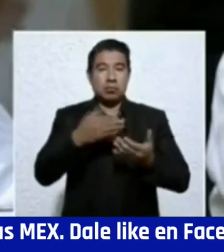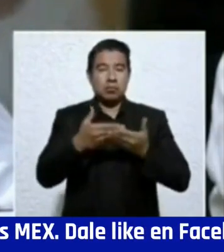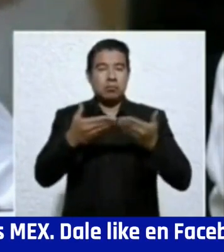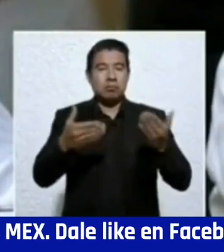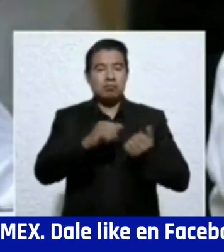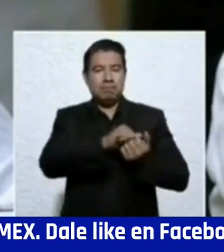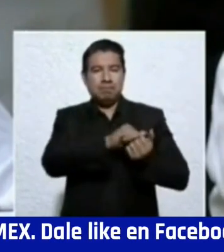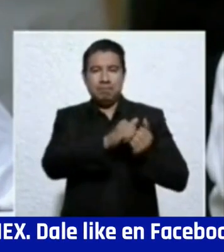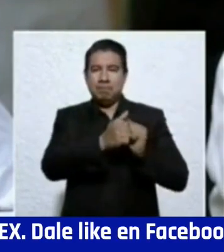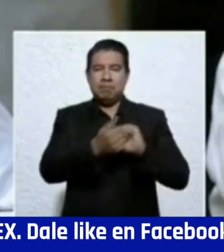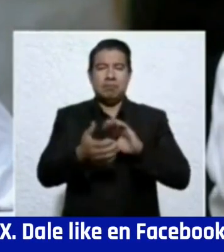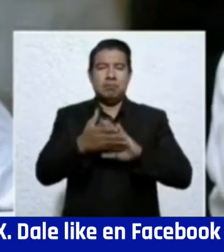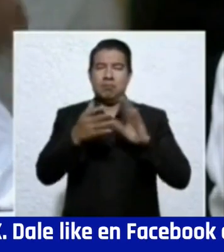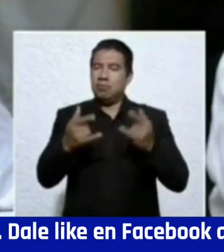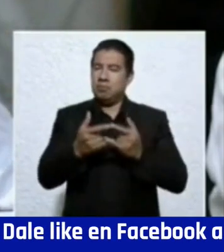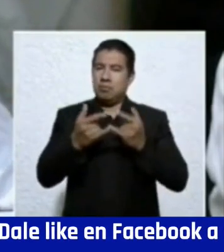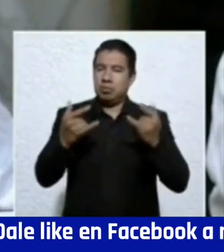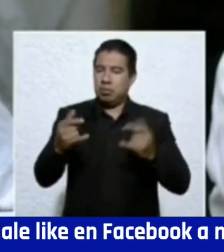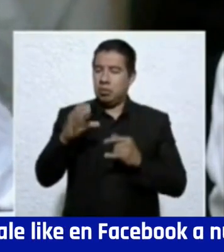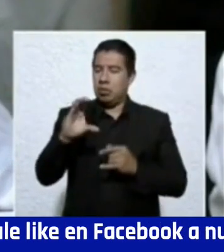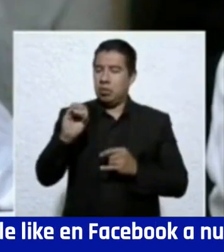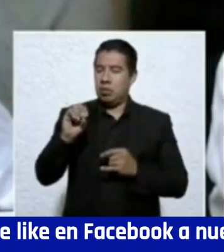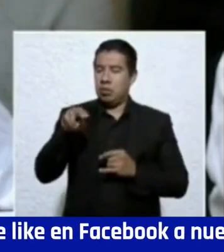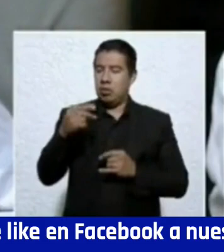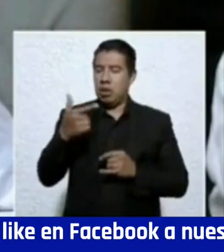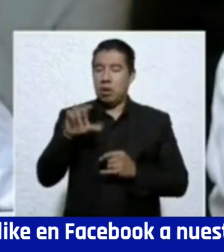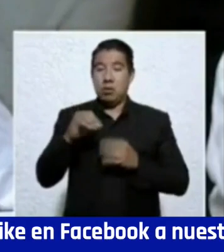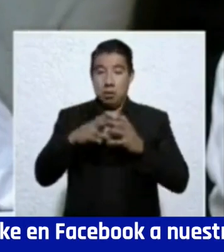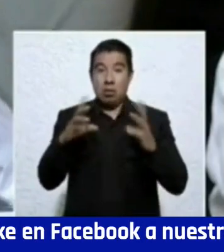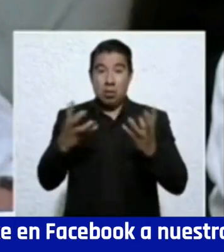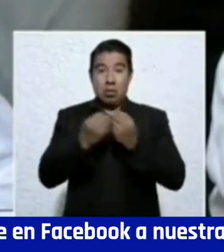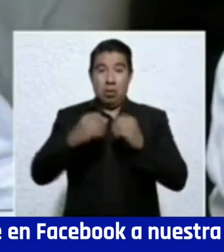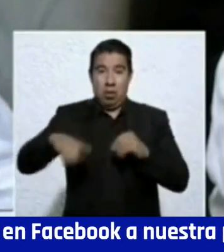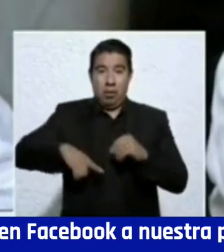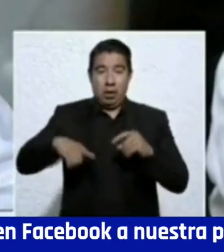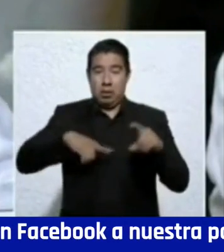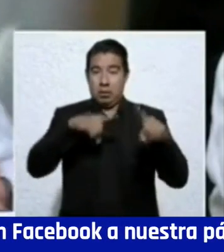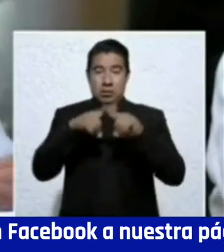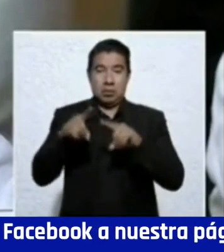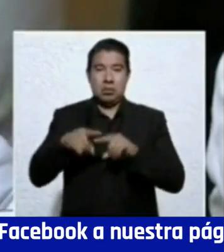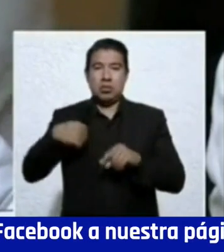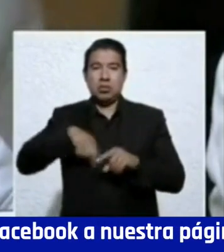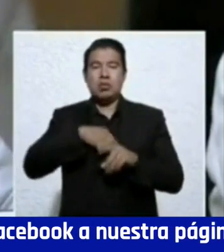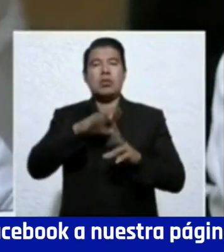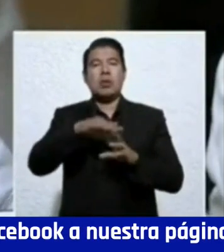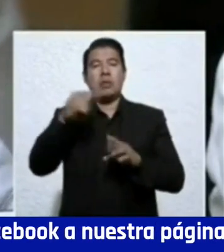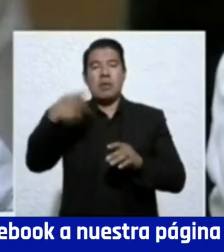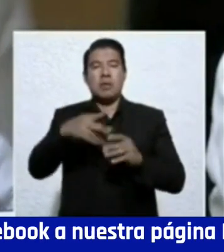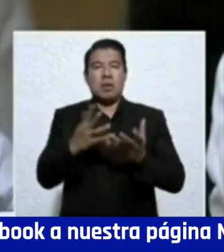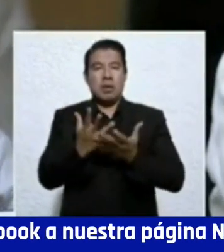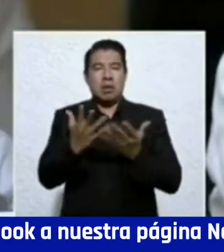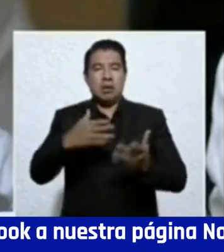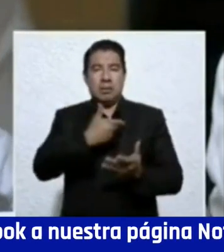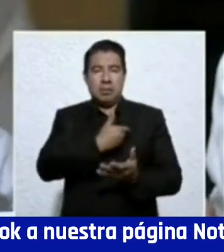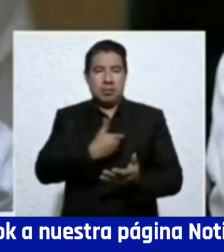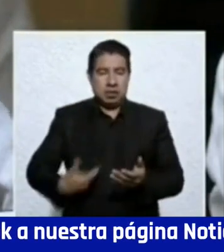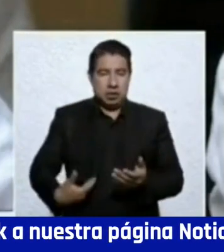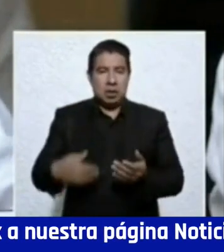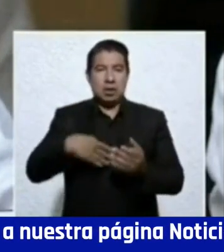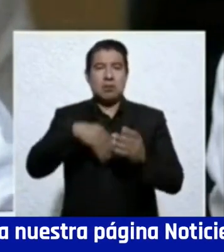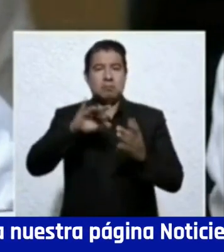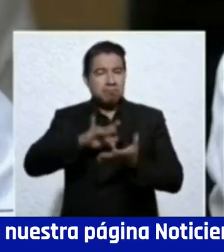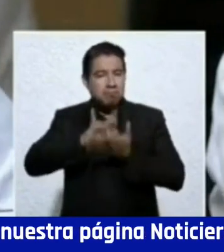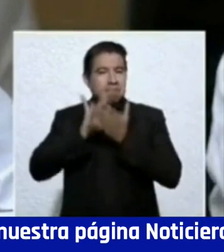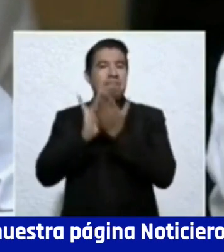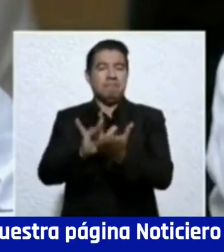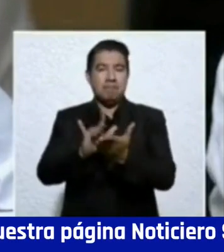profunda, la CONAGO respalda la estrategia de seguridad del presidente de la República. Convencidos de